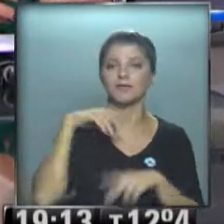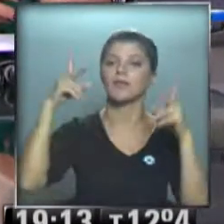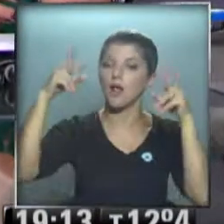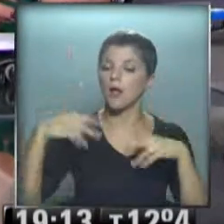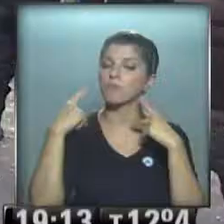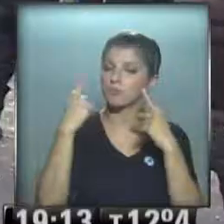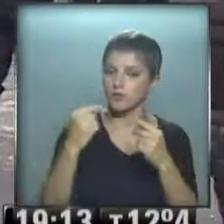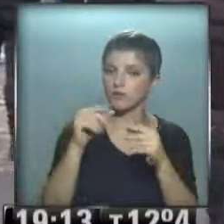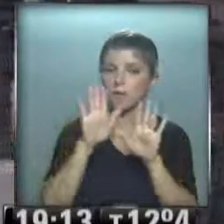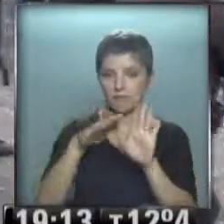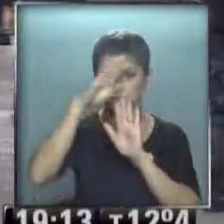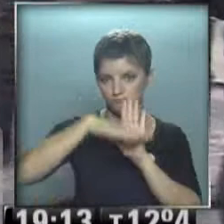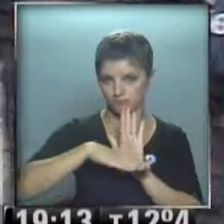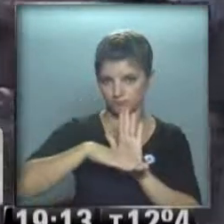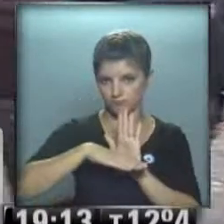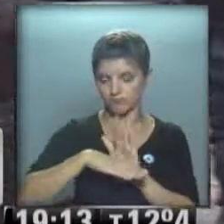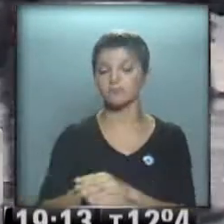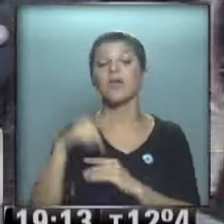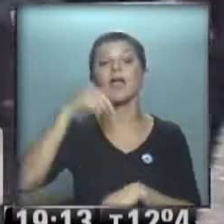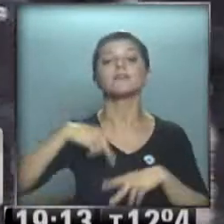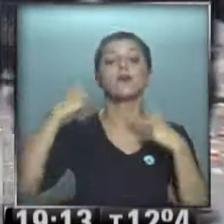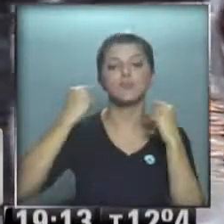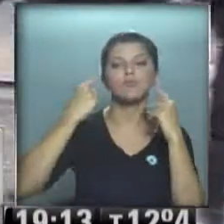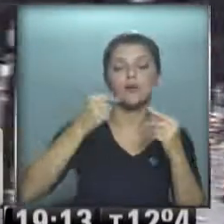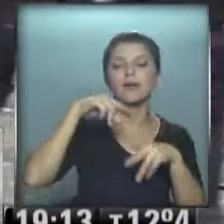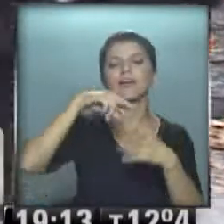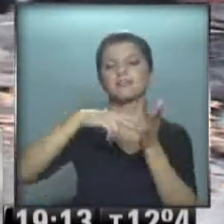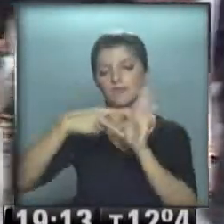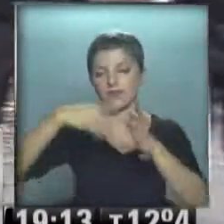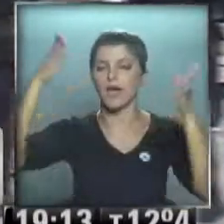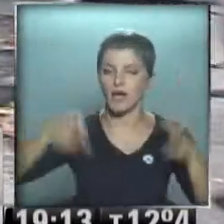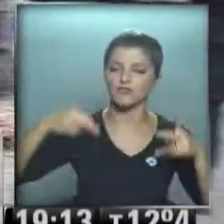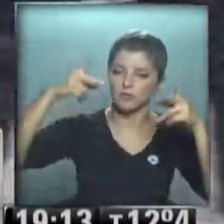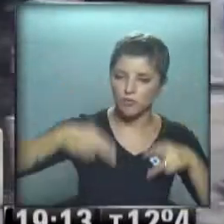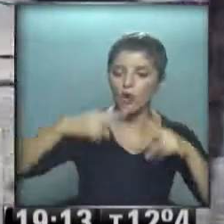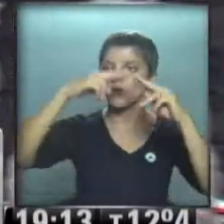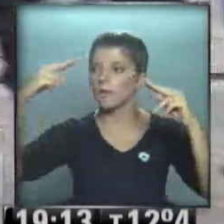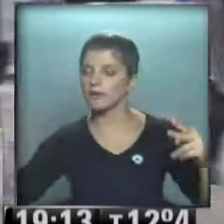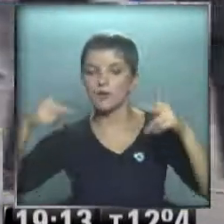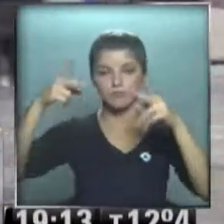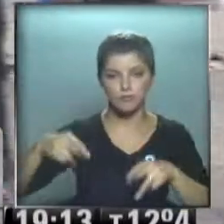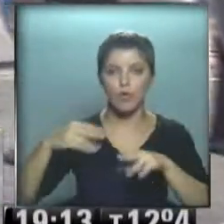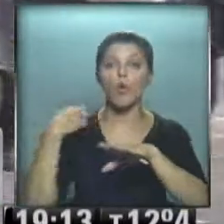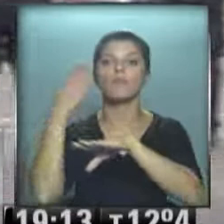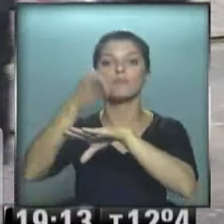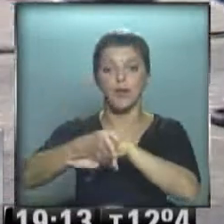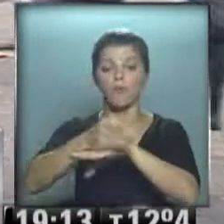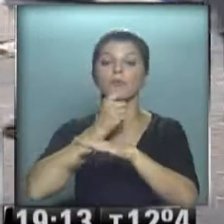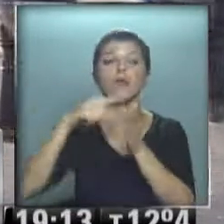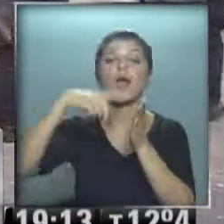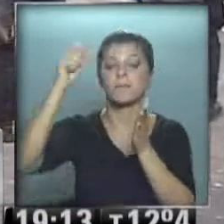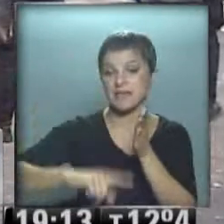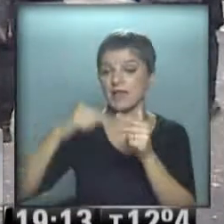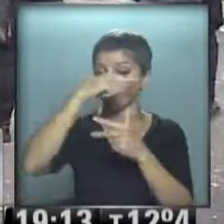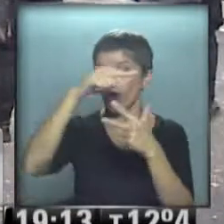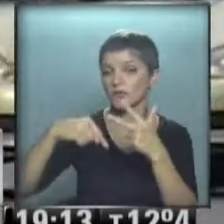social. Las protestas, que implican cortes de calles, avenidas o accesos a grandes centros urbanos, siguen siendo un